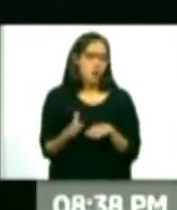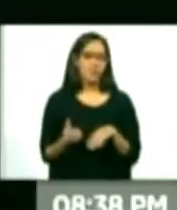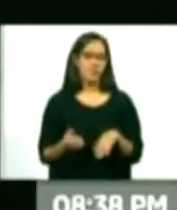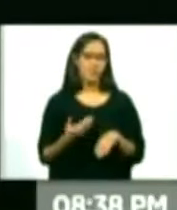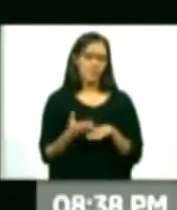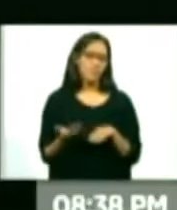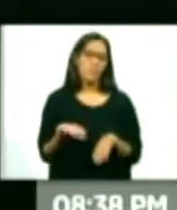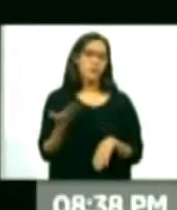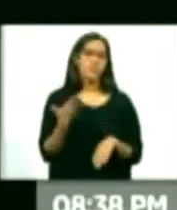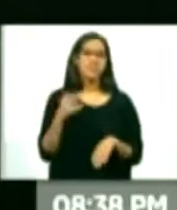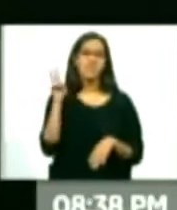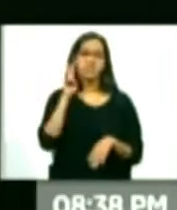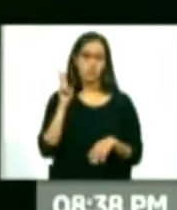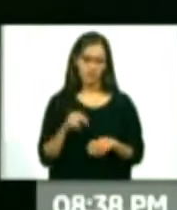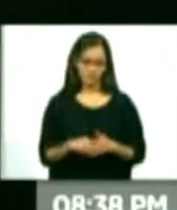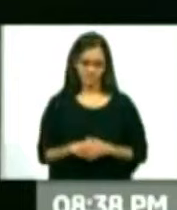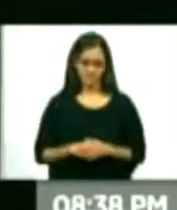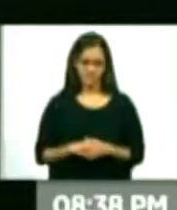¿Ves?